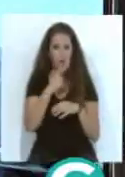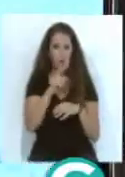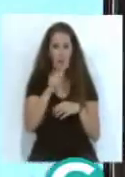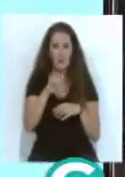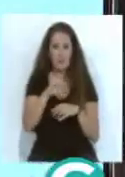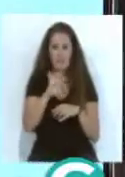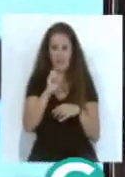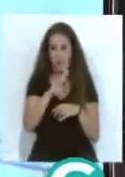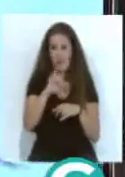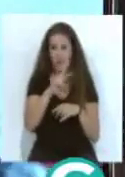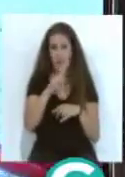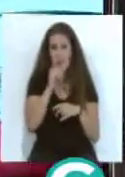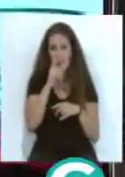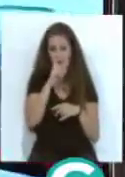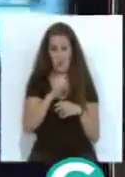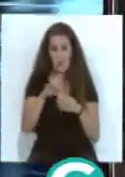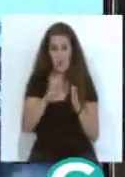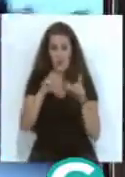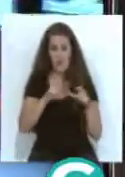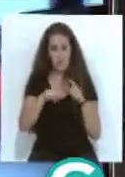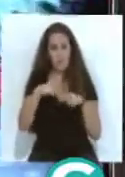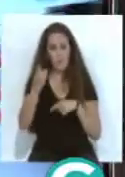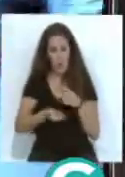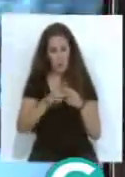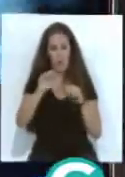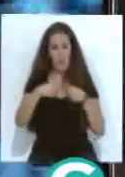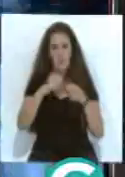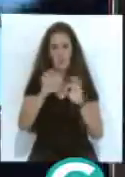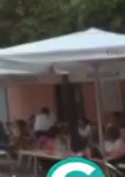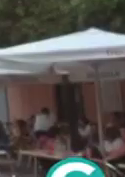Rivero, que tras un año de descanso vuelve al Gran Teatro Falla.